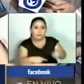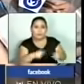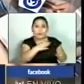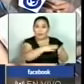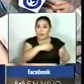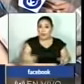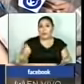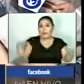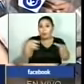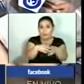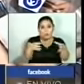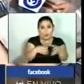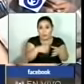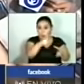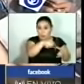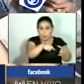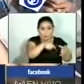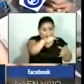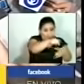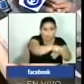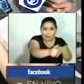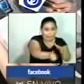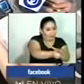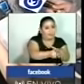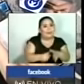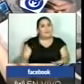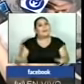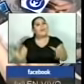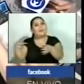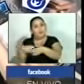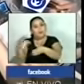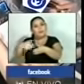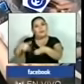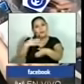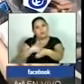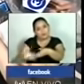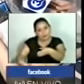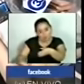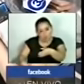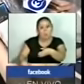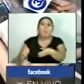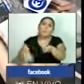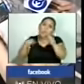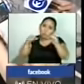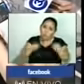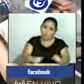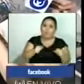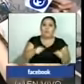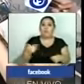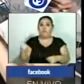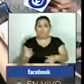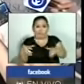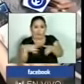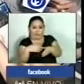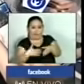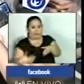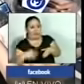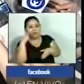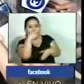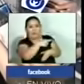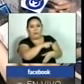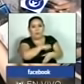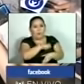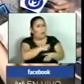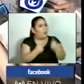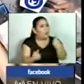Ejecutivo, no es competencia del Legislativo. Que el Ejecutivo pretenda ser responsable a la Asamblea Legislativa de